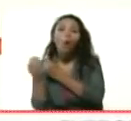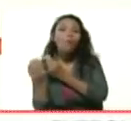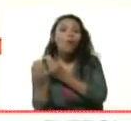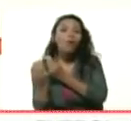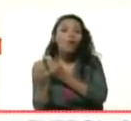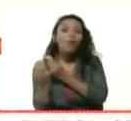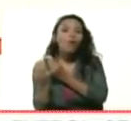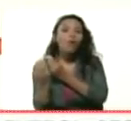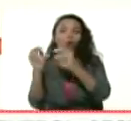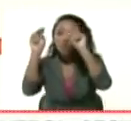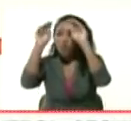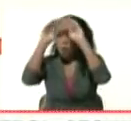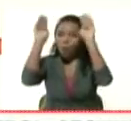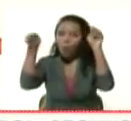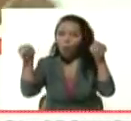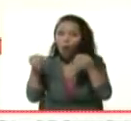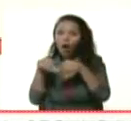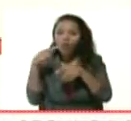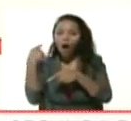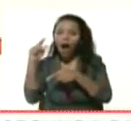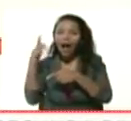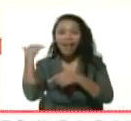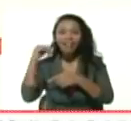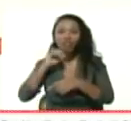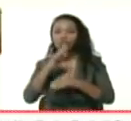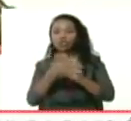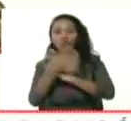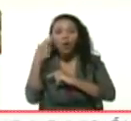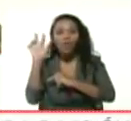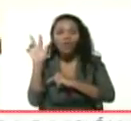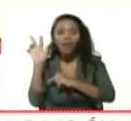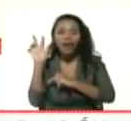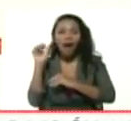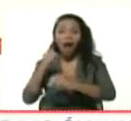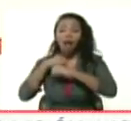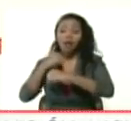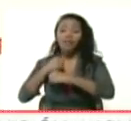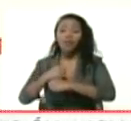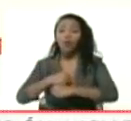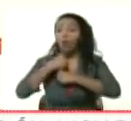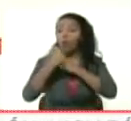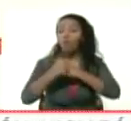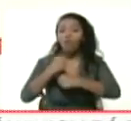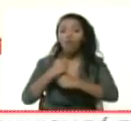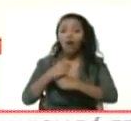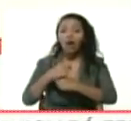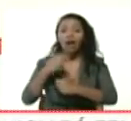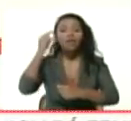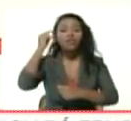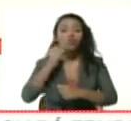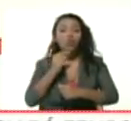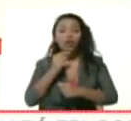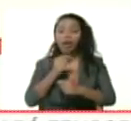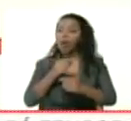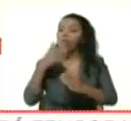los cuadros que había y de la época? El caballo corriendo y Sucre tirado en el suelo